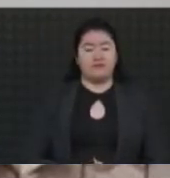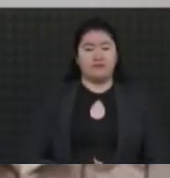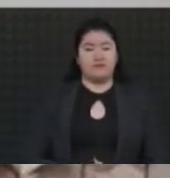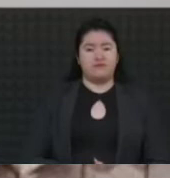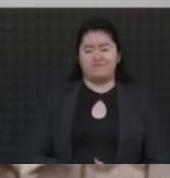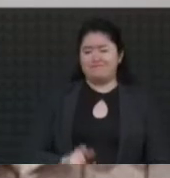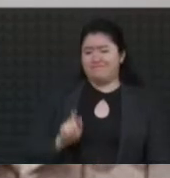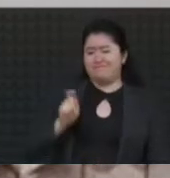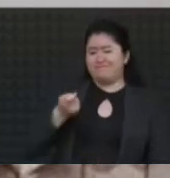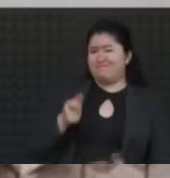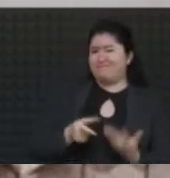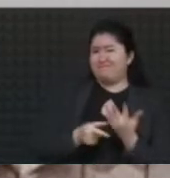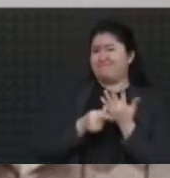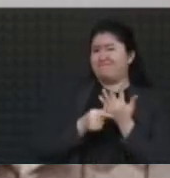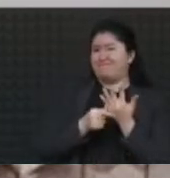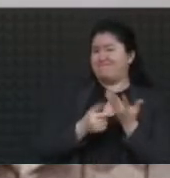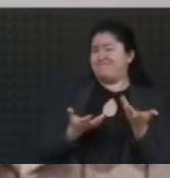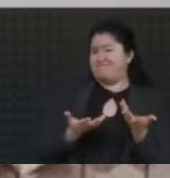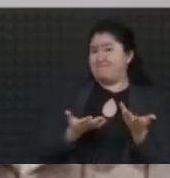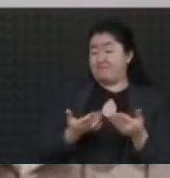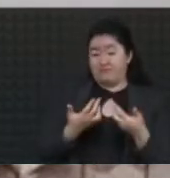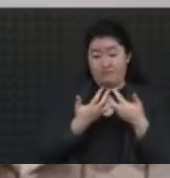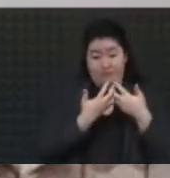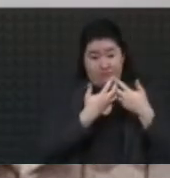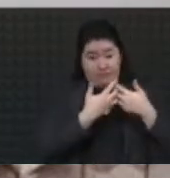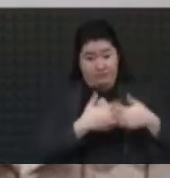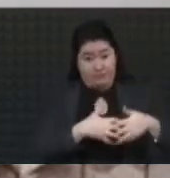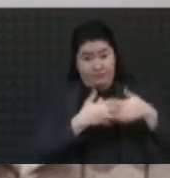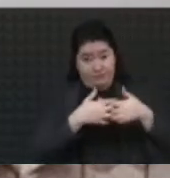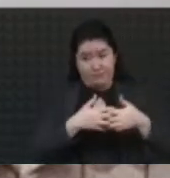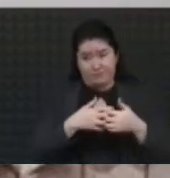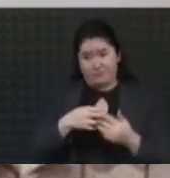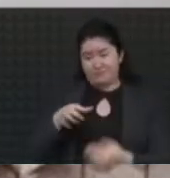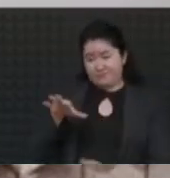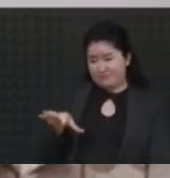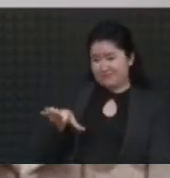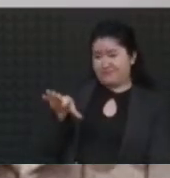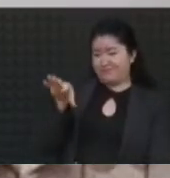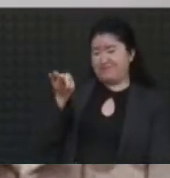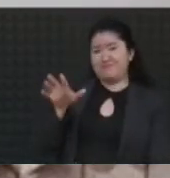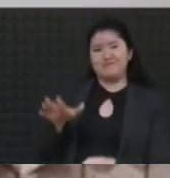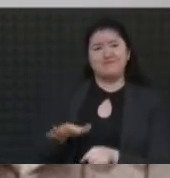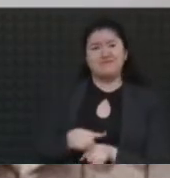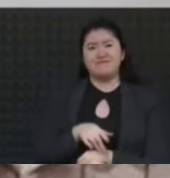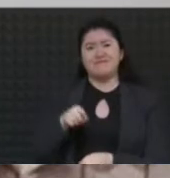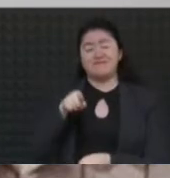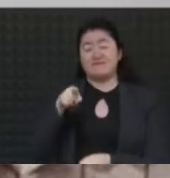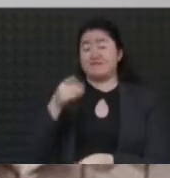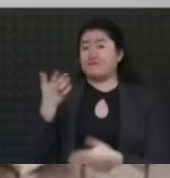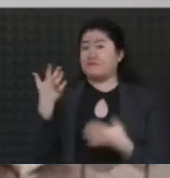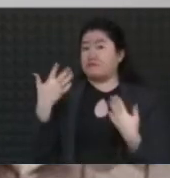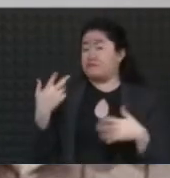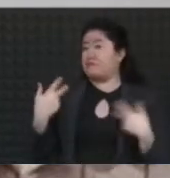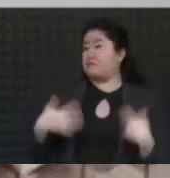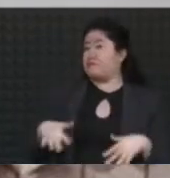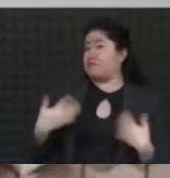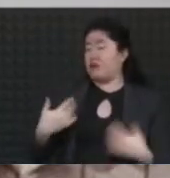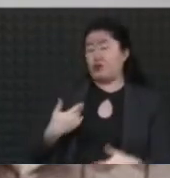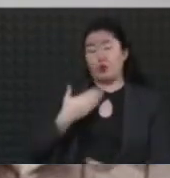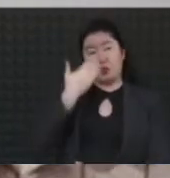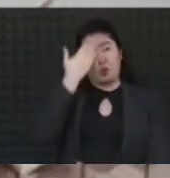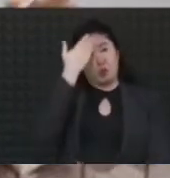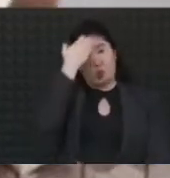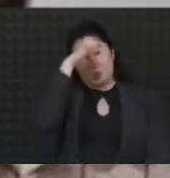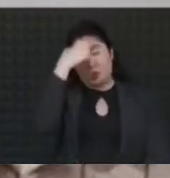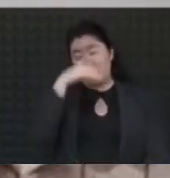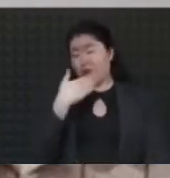Aquí claramente esta empresa, que fue elegida por tener una gran reputación a nivel